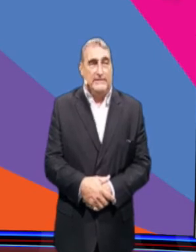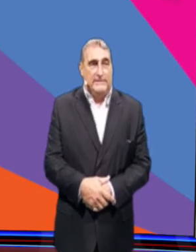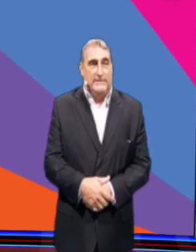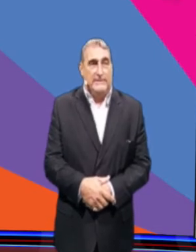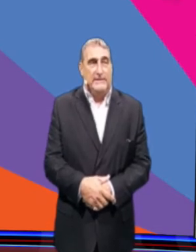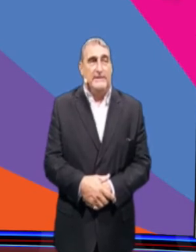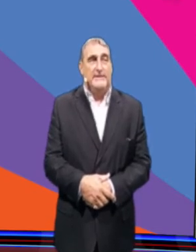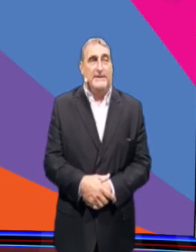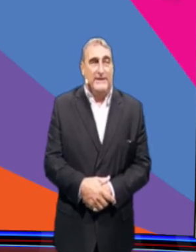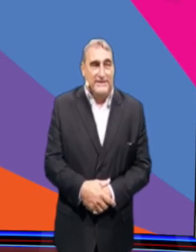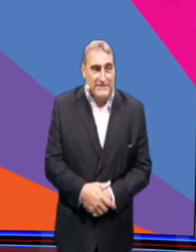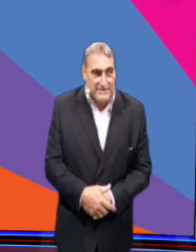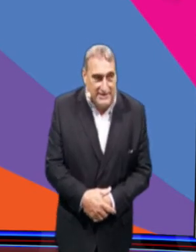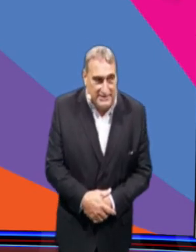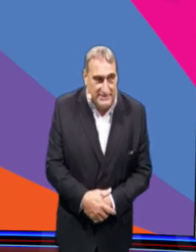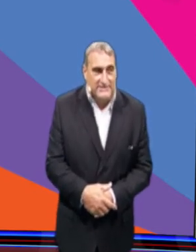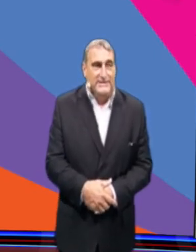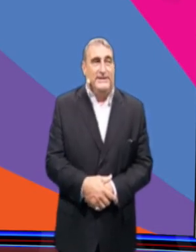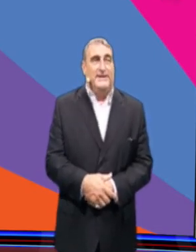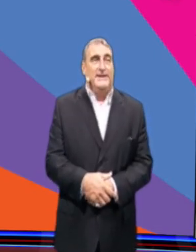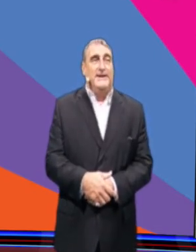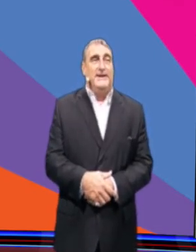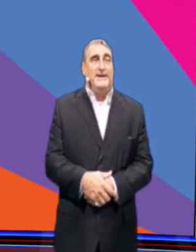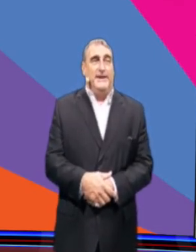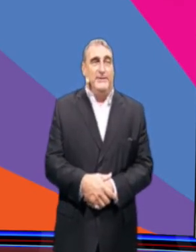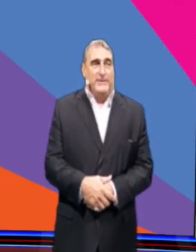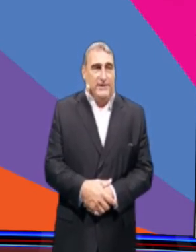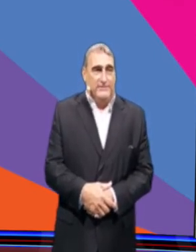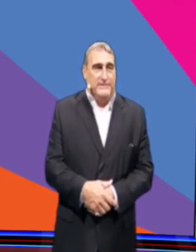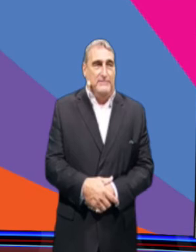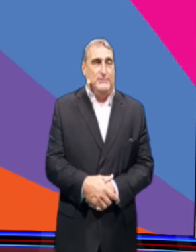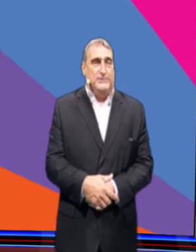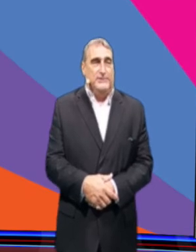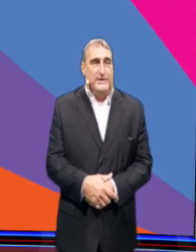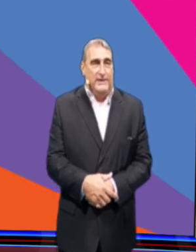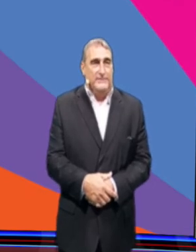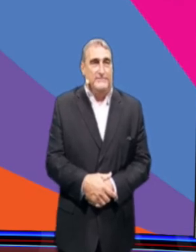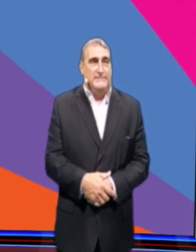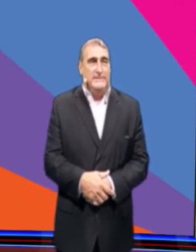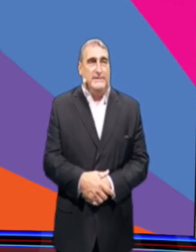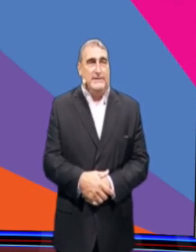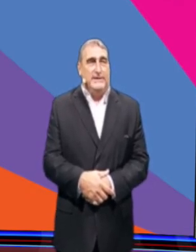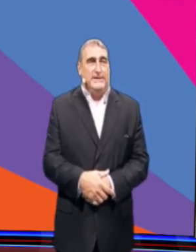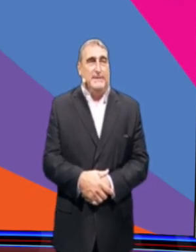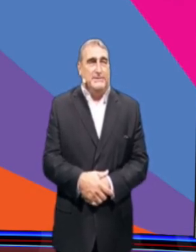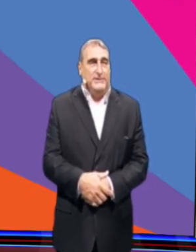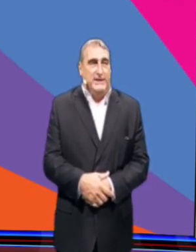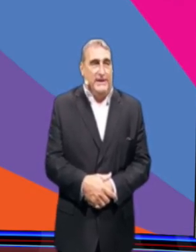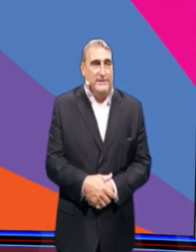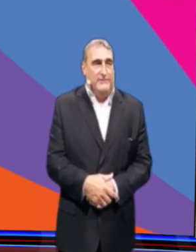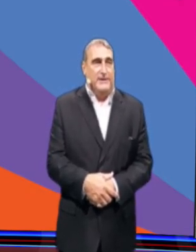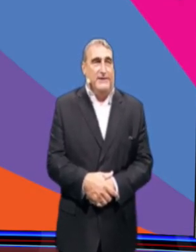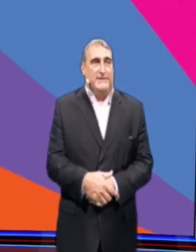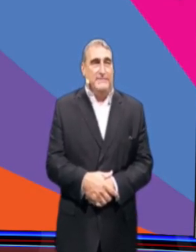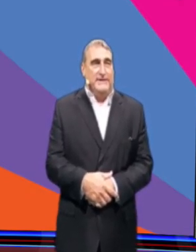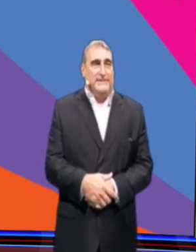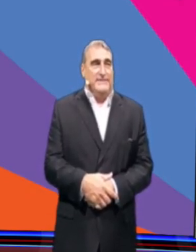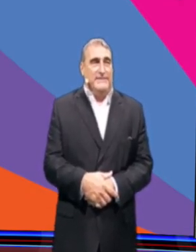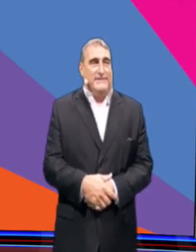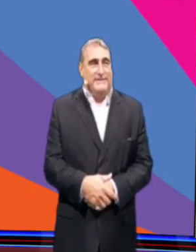Está bien, tiene razón. Hay muchos senadores enojados. Enojados, están mucho enojados. Y tienen está mayoría bien. Los enojados